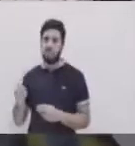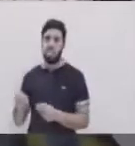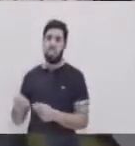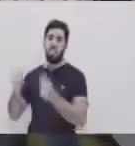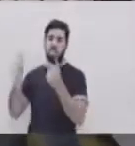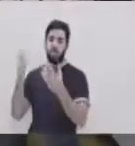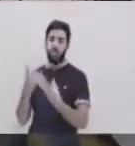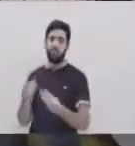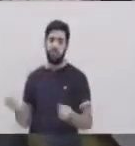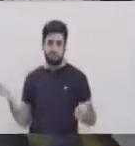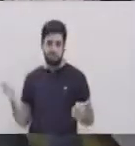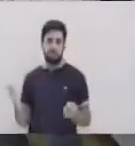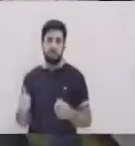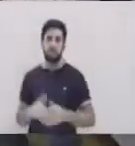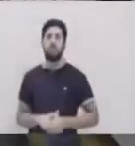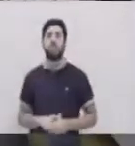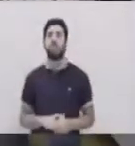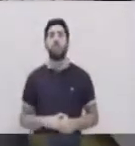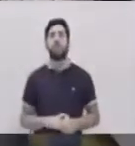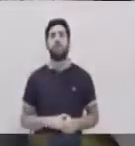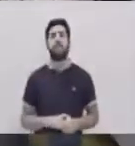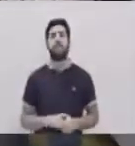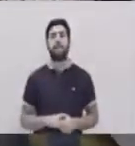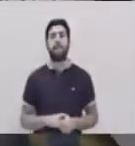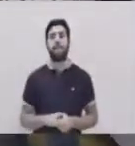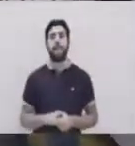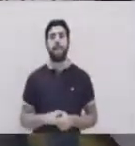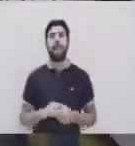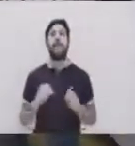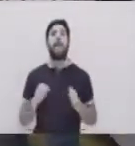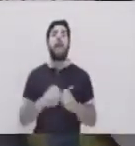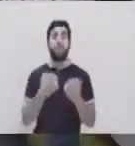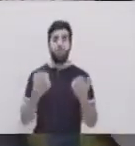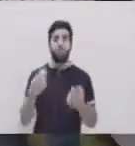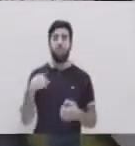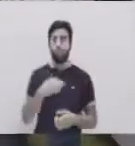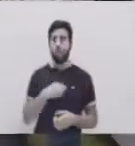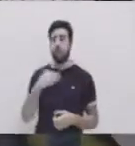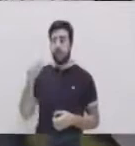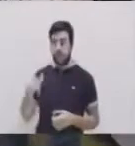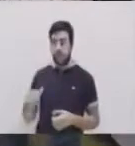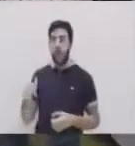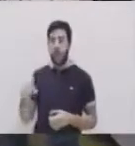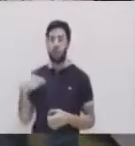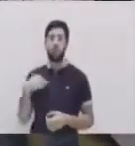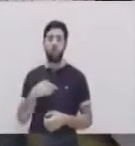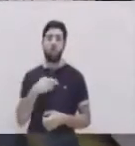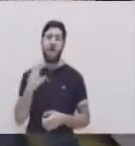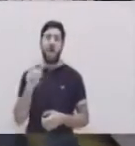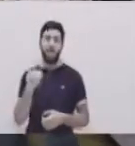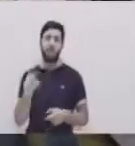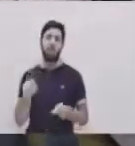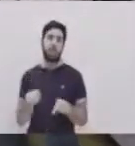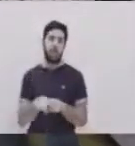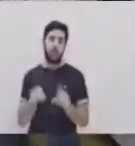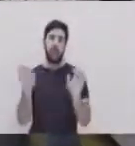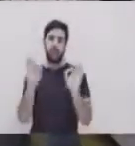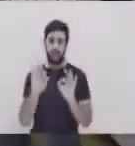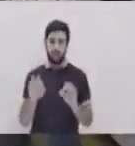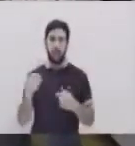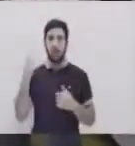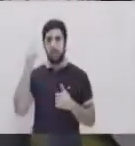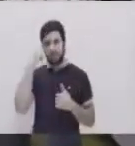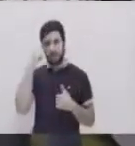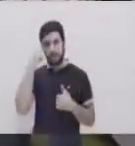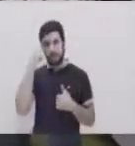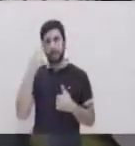orden de las oraciones es psicológico. Entonces ahí es donde se aplica que hablamos como pensamos. Y a veces por eso es